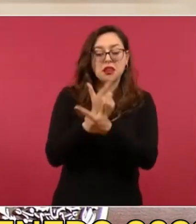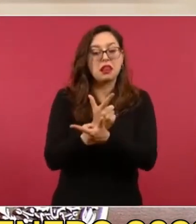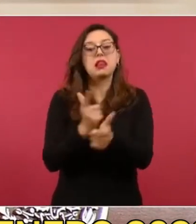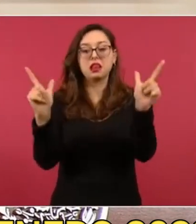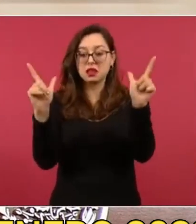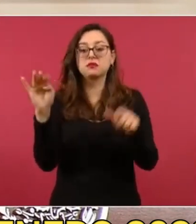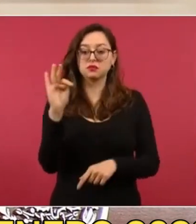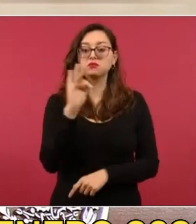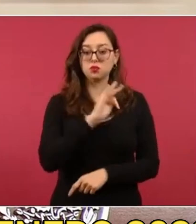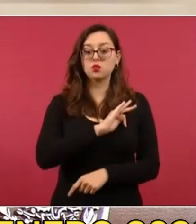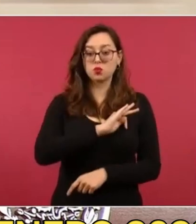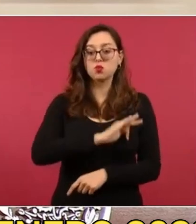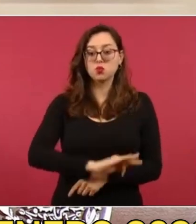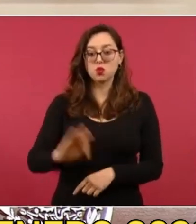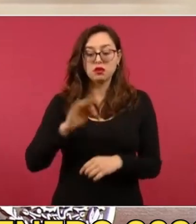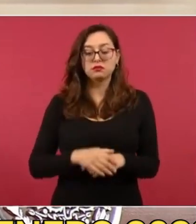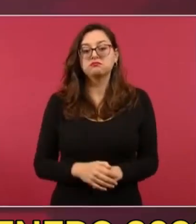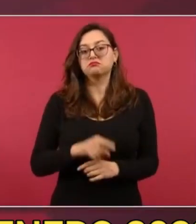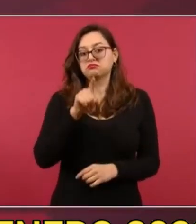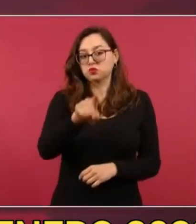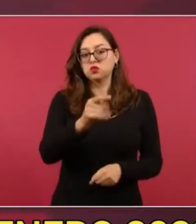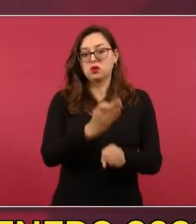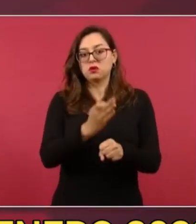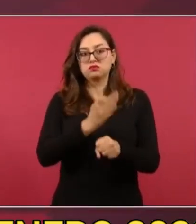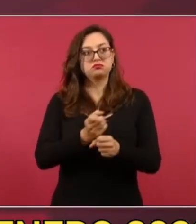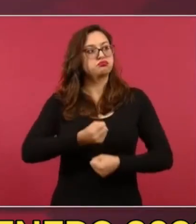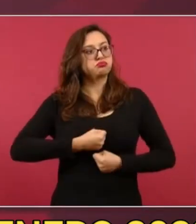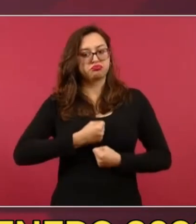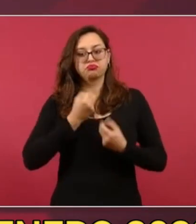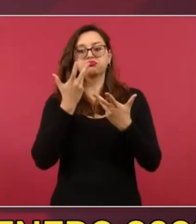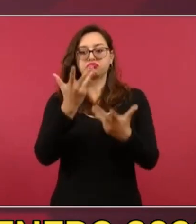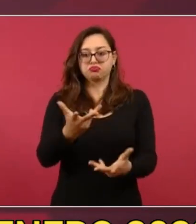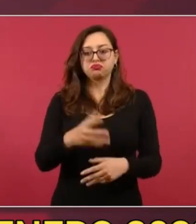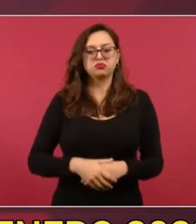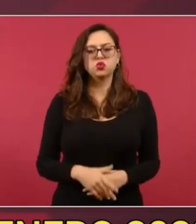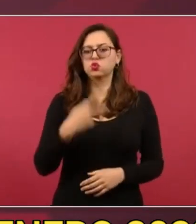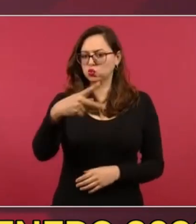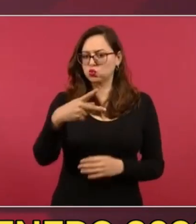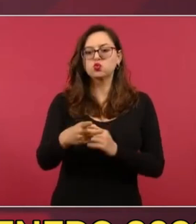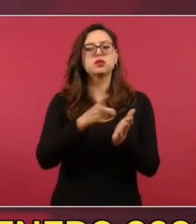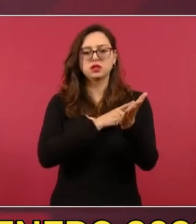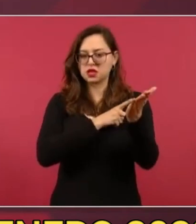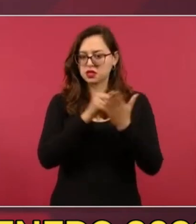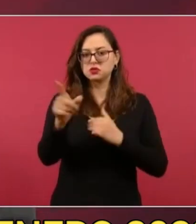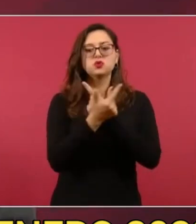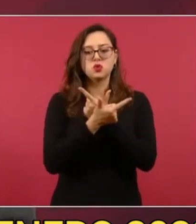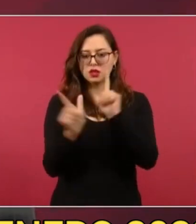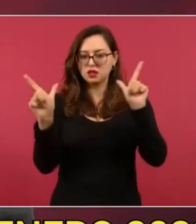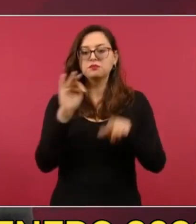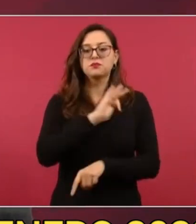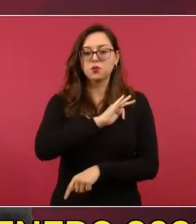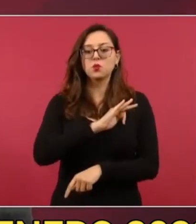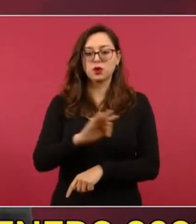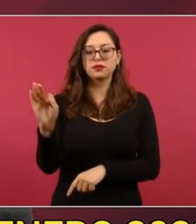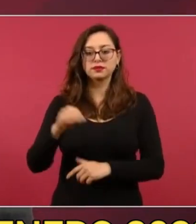estás haciendo esta denuncia, ¿no? Tienes todo el derecho de hacerlo